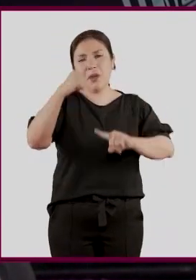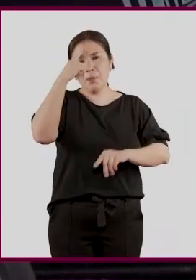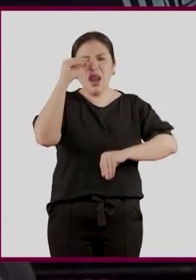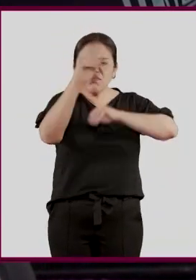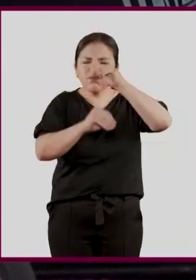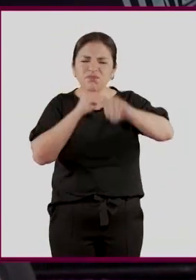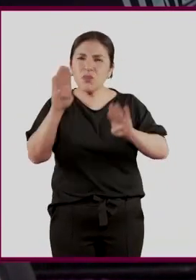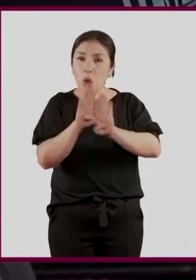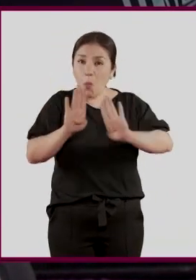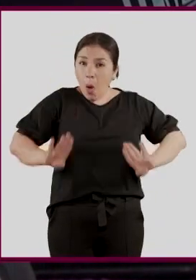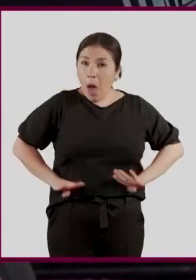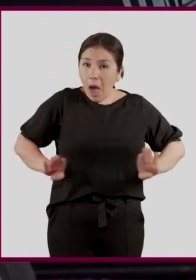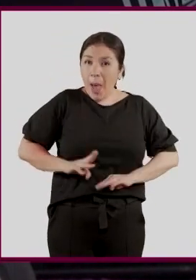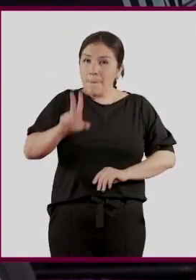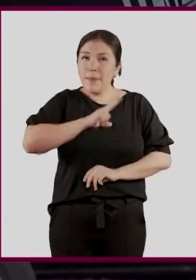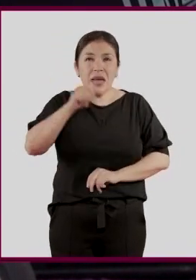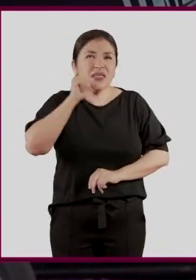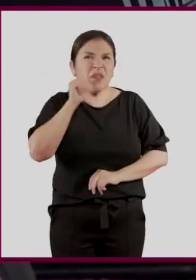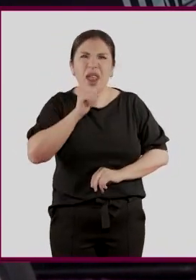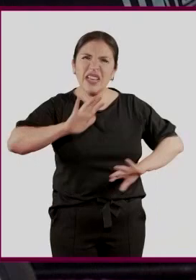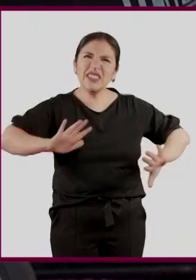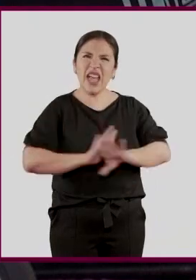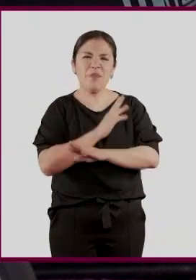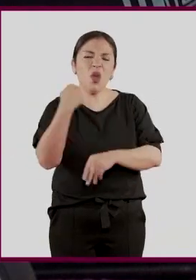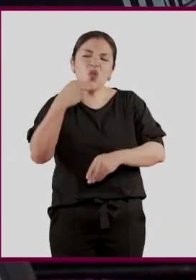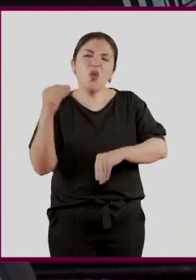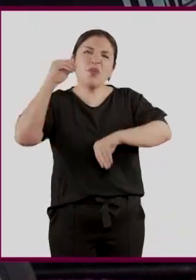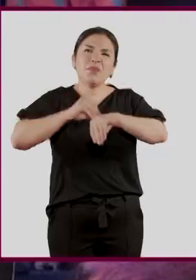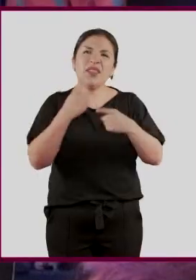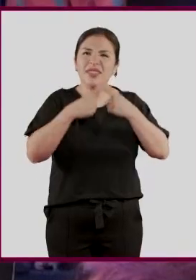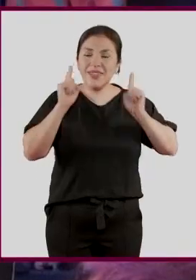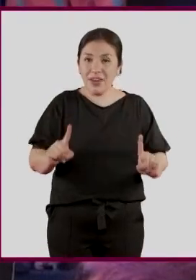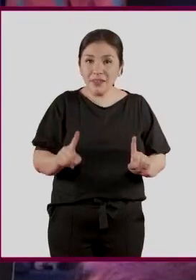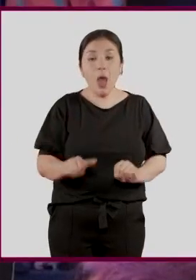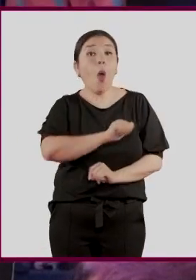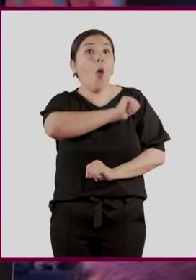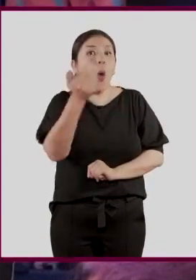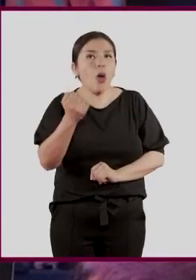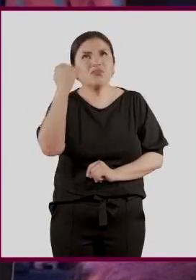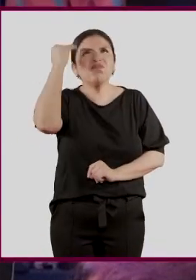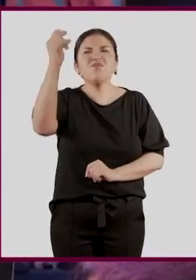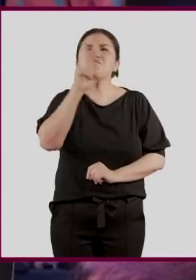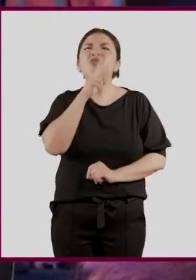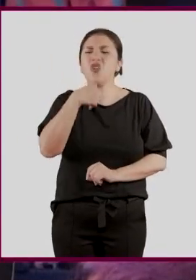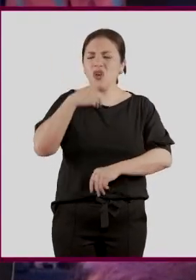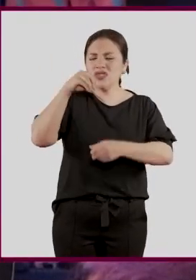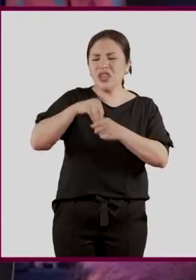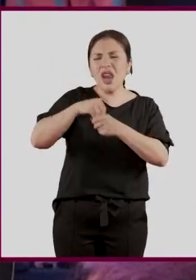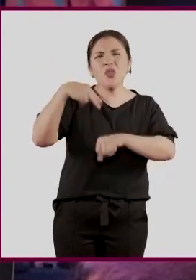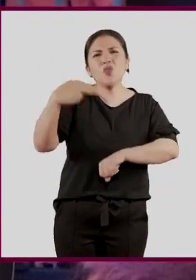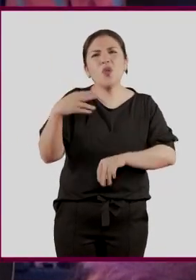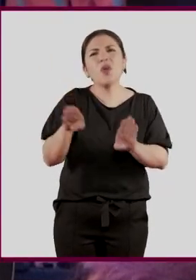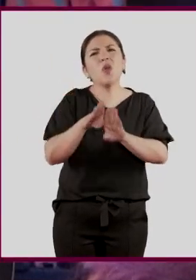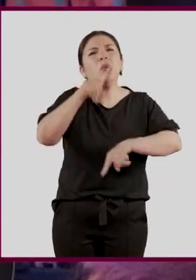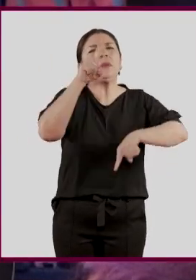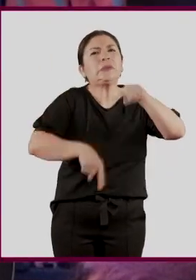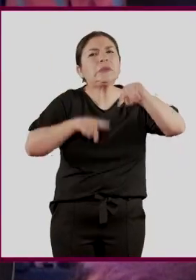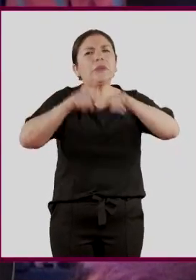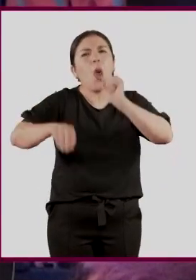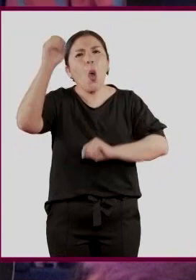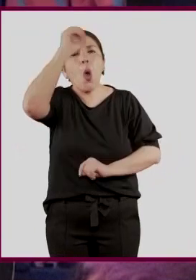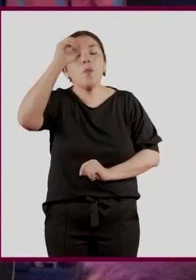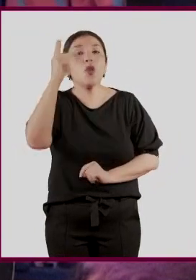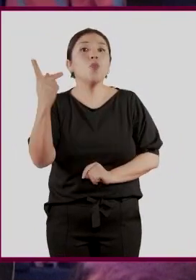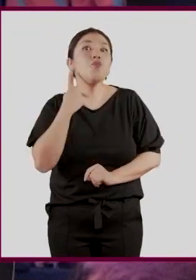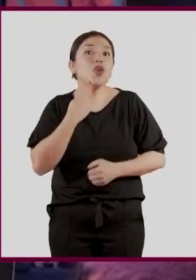crear obras que no tienen mucho que ver con su obra reconocida. Otros tal vez elijan ocultar su identidad al emitir